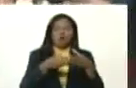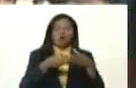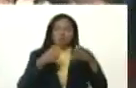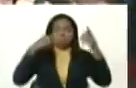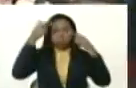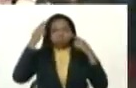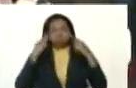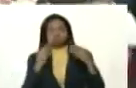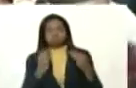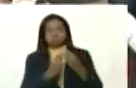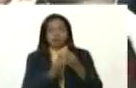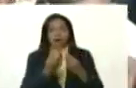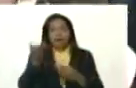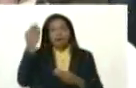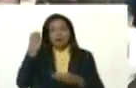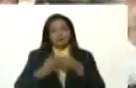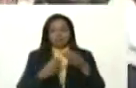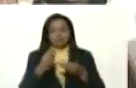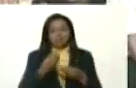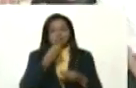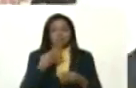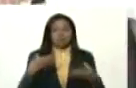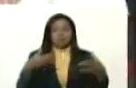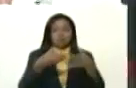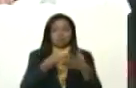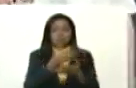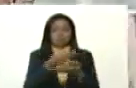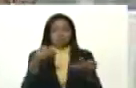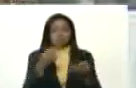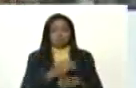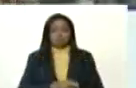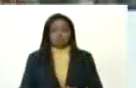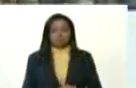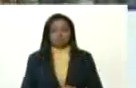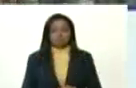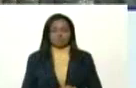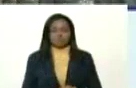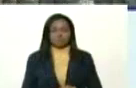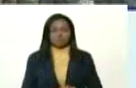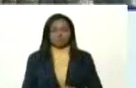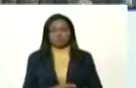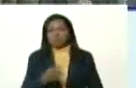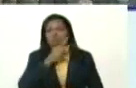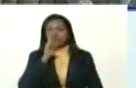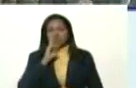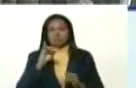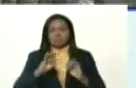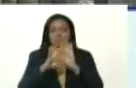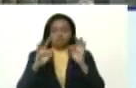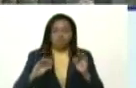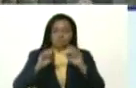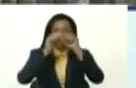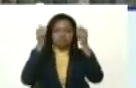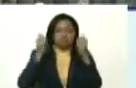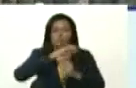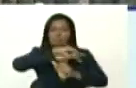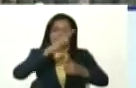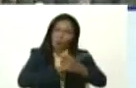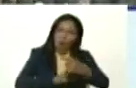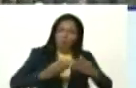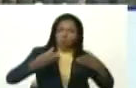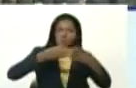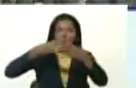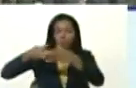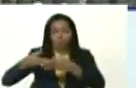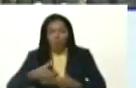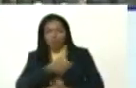sociales. Ayer hicimos una buena reunión, presidente, con lo que ya llaman aquí el sistema de fuerza, con todas las